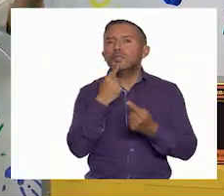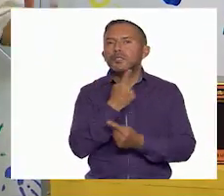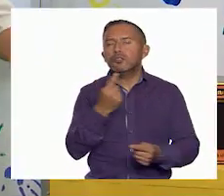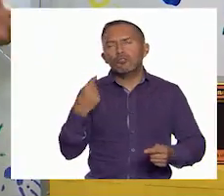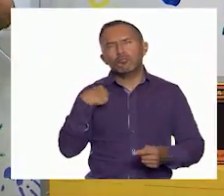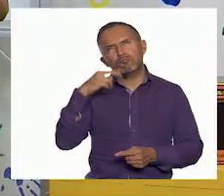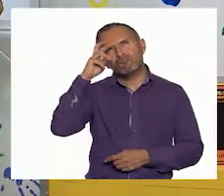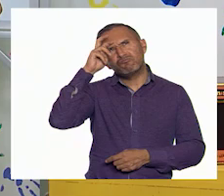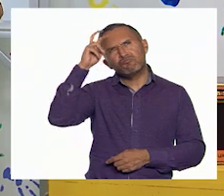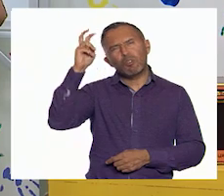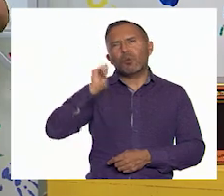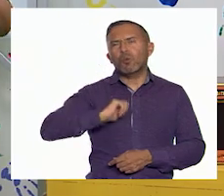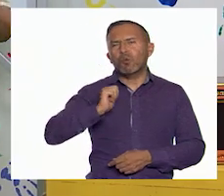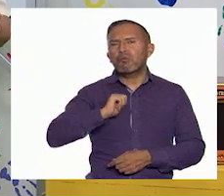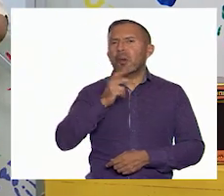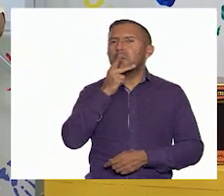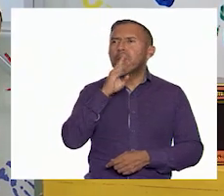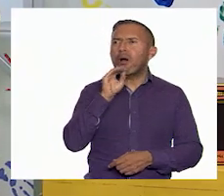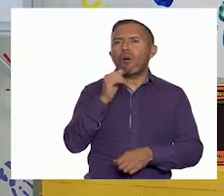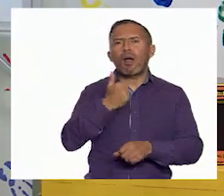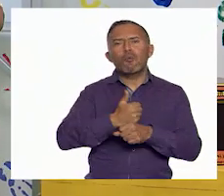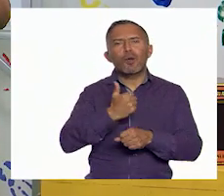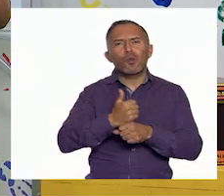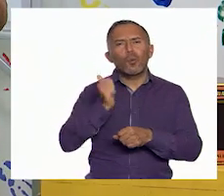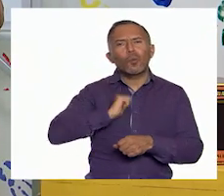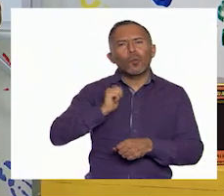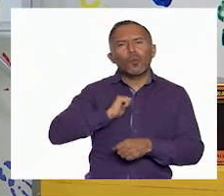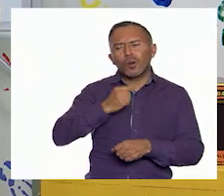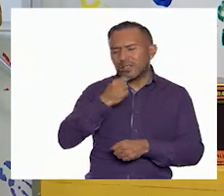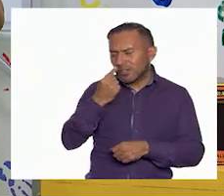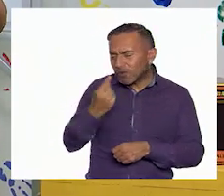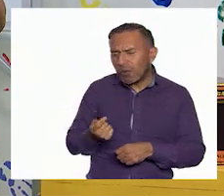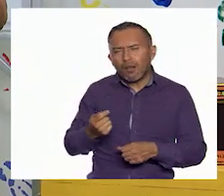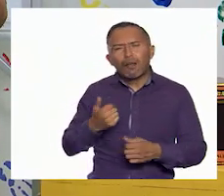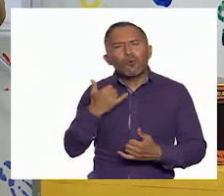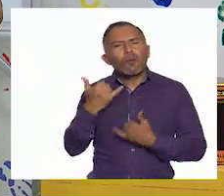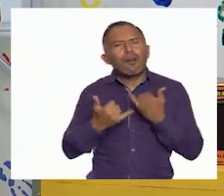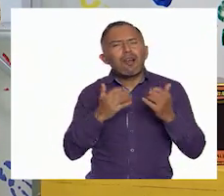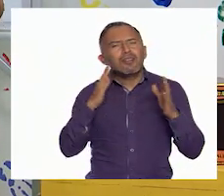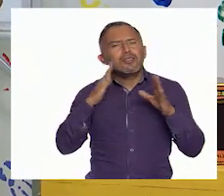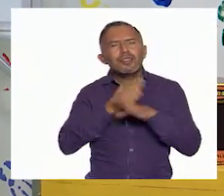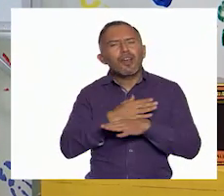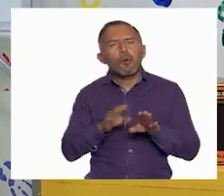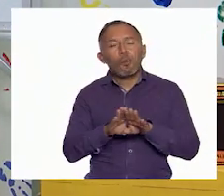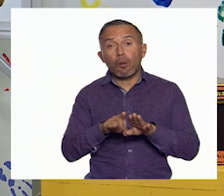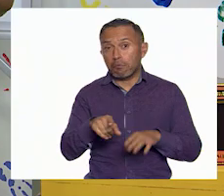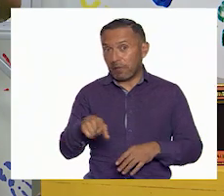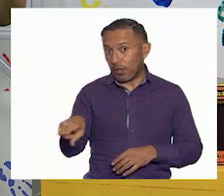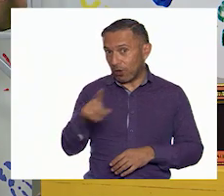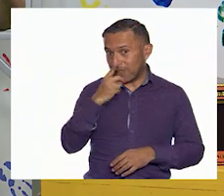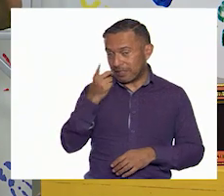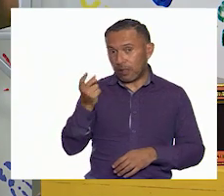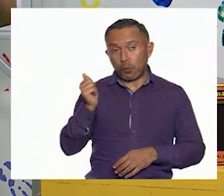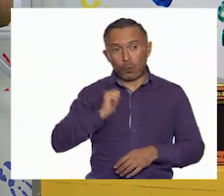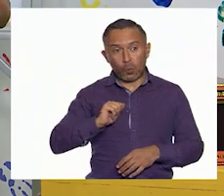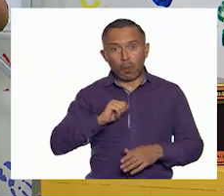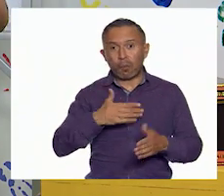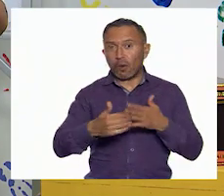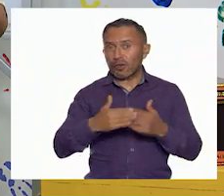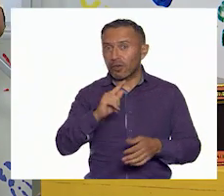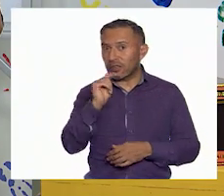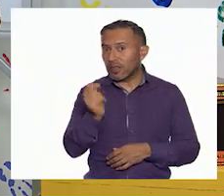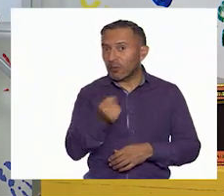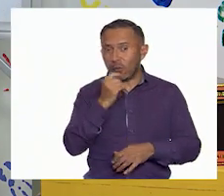divertían sus papás o sus abuelitos cuando eran niños. Ellos nos mencionaban que se imaginan que como no tenían tanta tecnología,